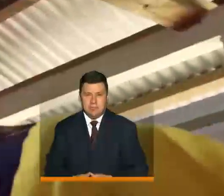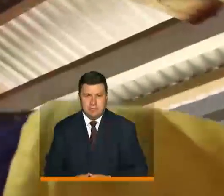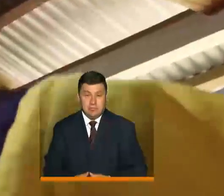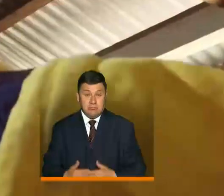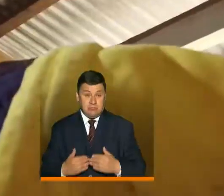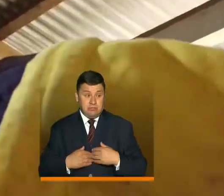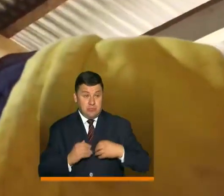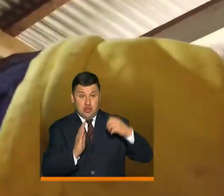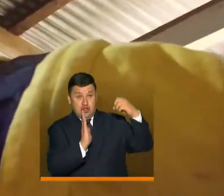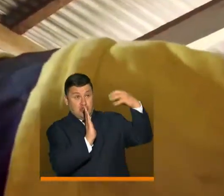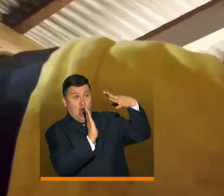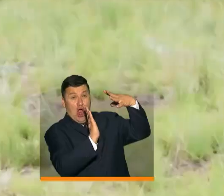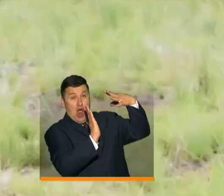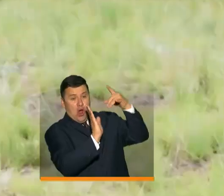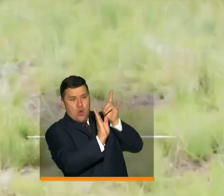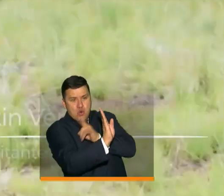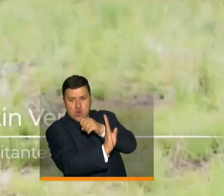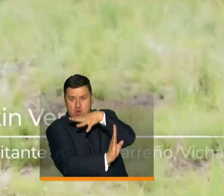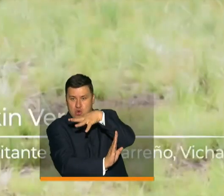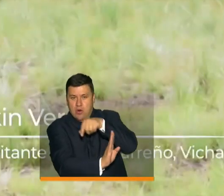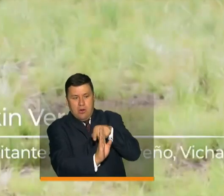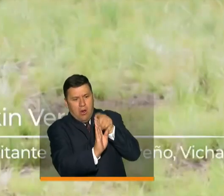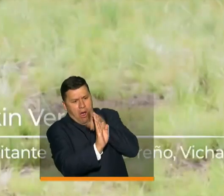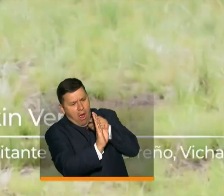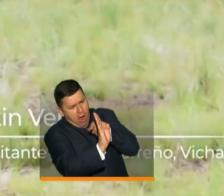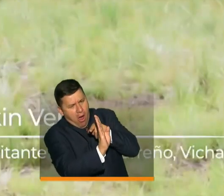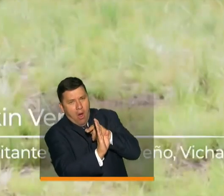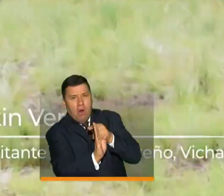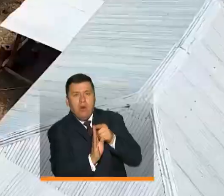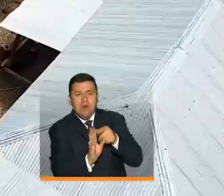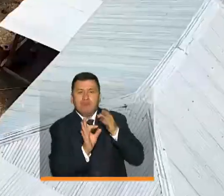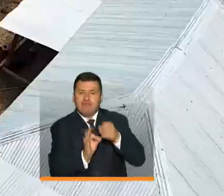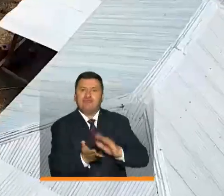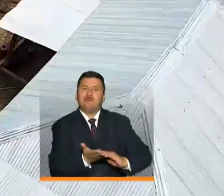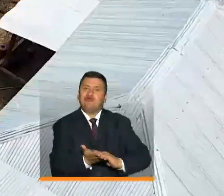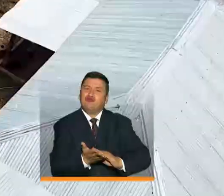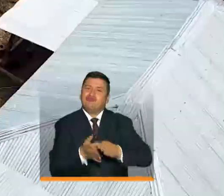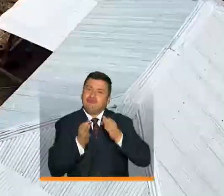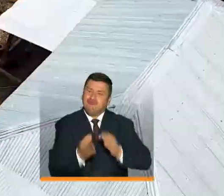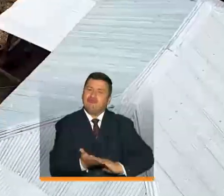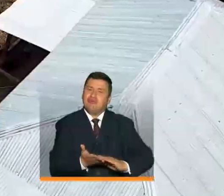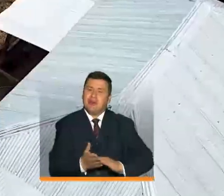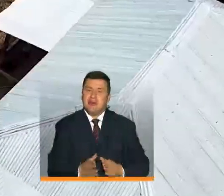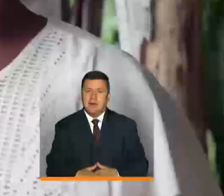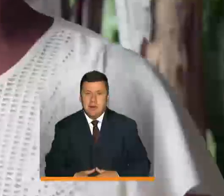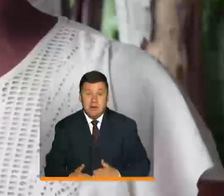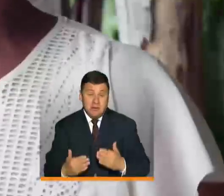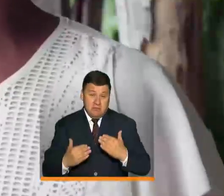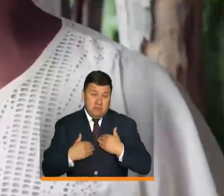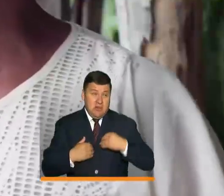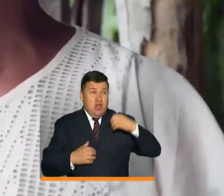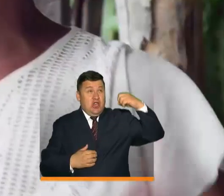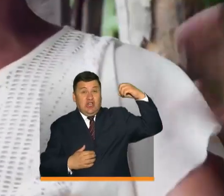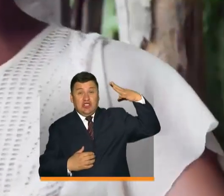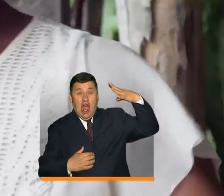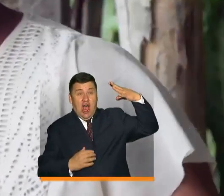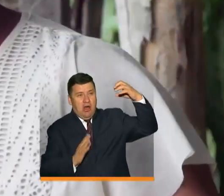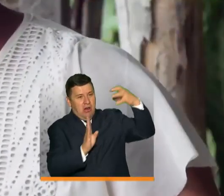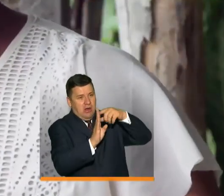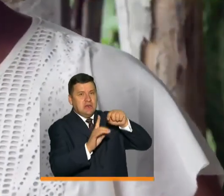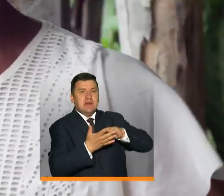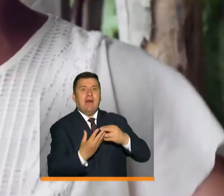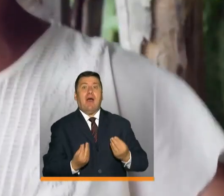Para mí la energía del sol es la alternativa, es la solución. Para mí la luz del sol es